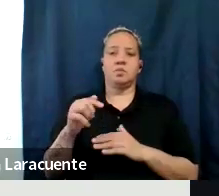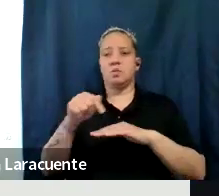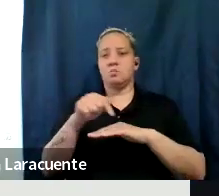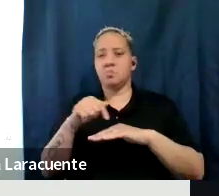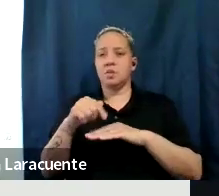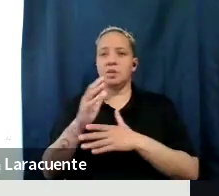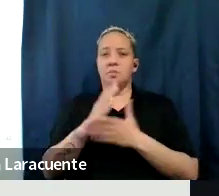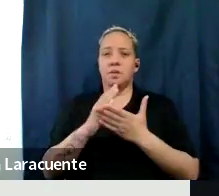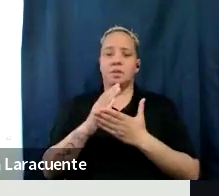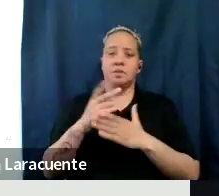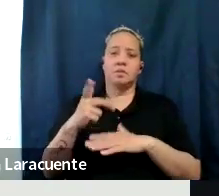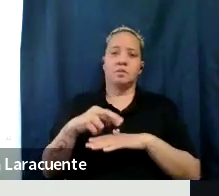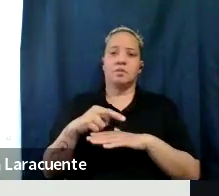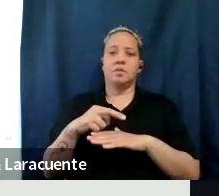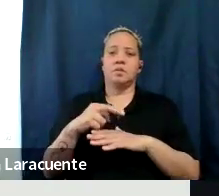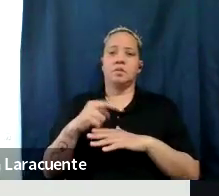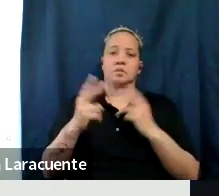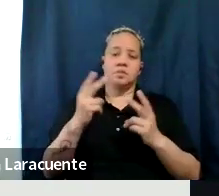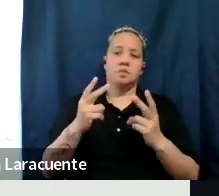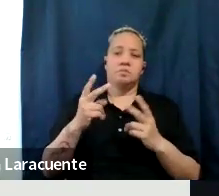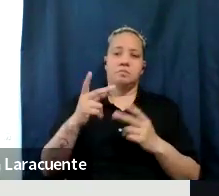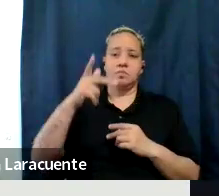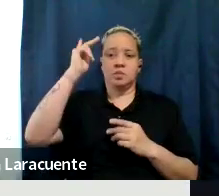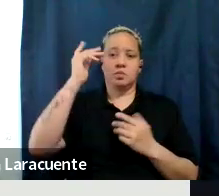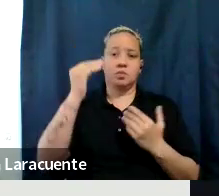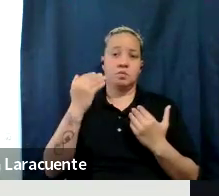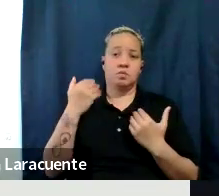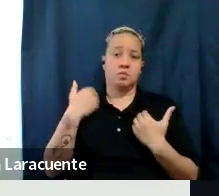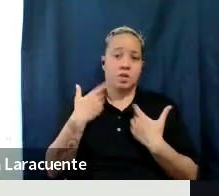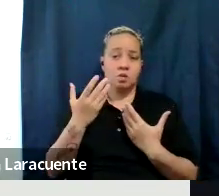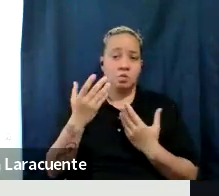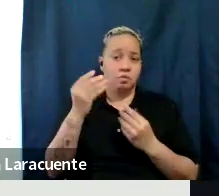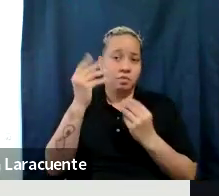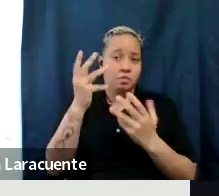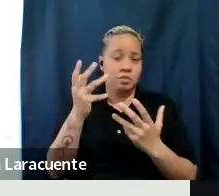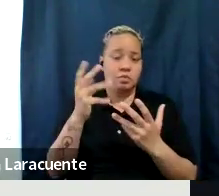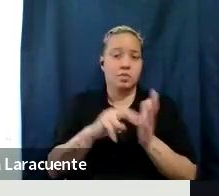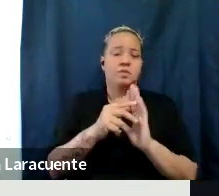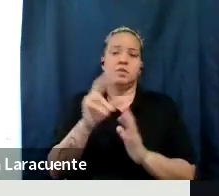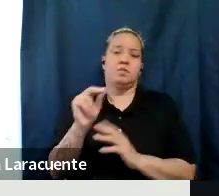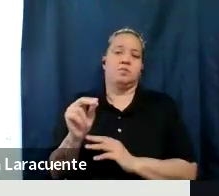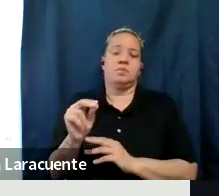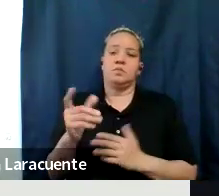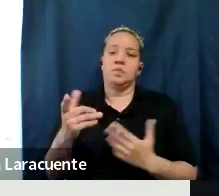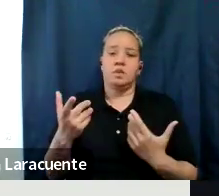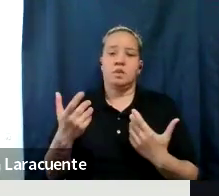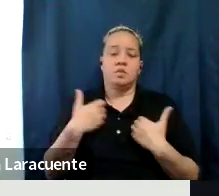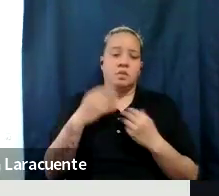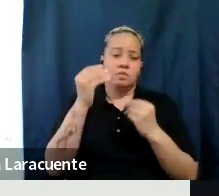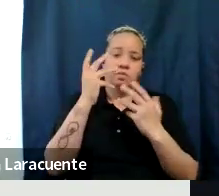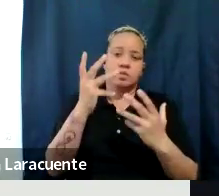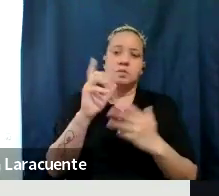isla, llegaran a visitar Ponce. No tengo noticias, no quiere decir que no. Digo que yo no tengo noticias de que en ese